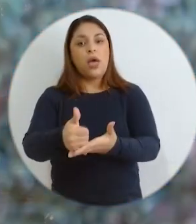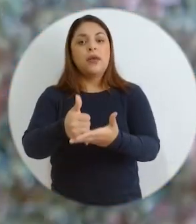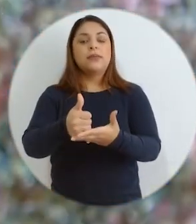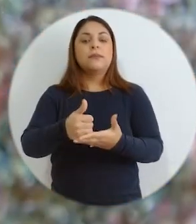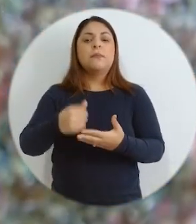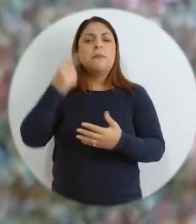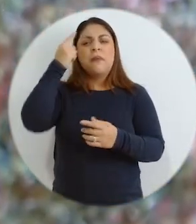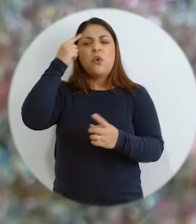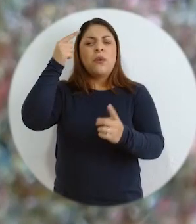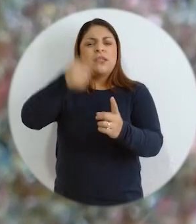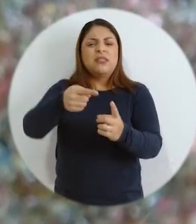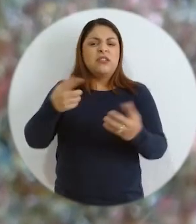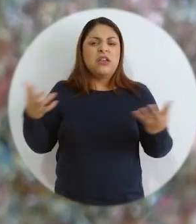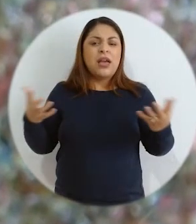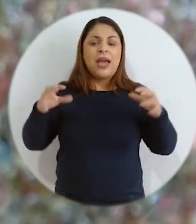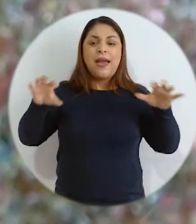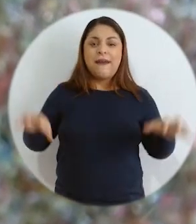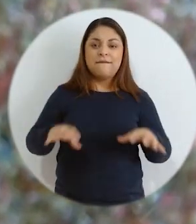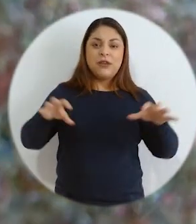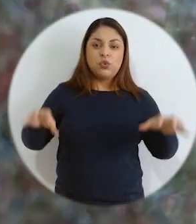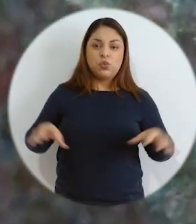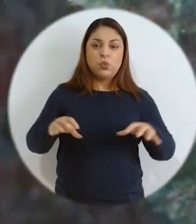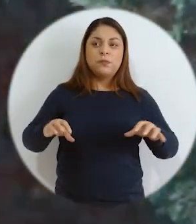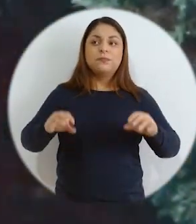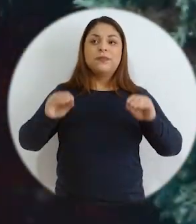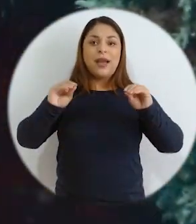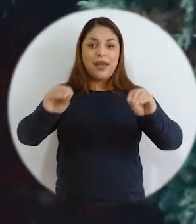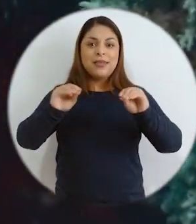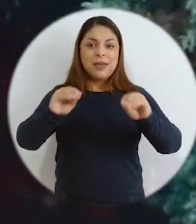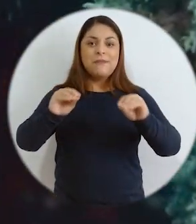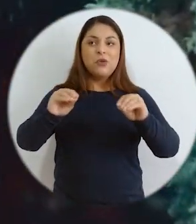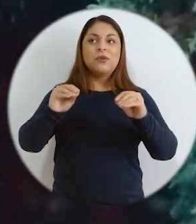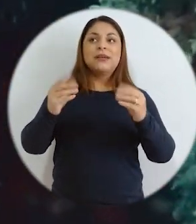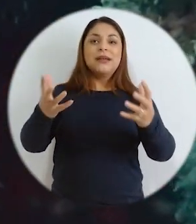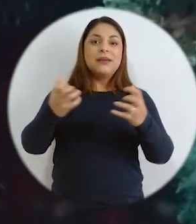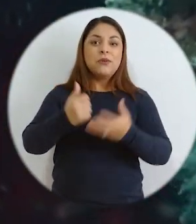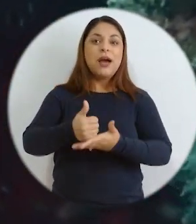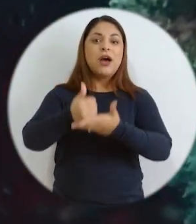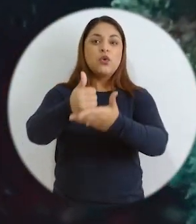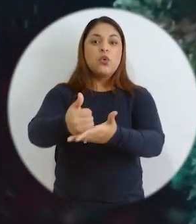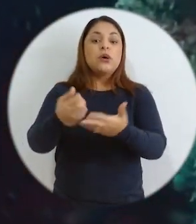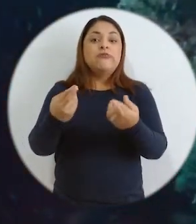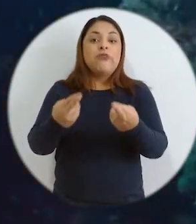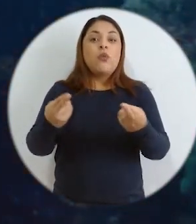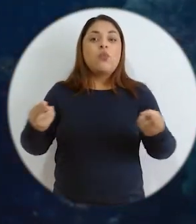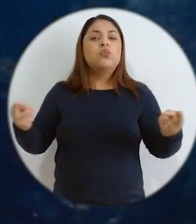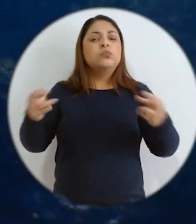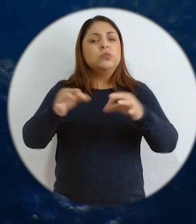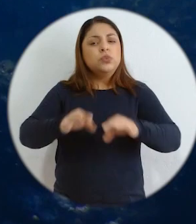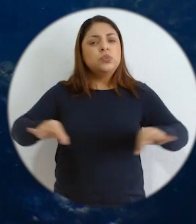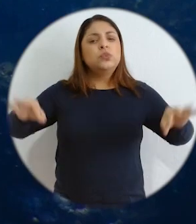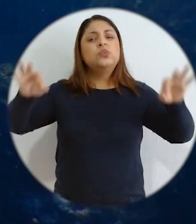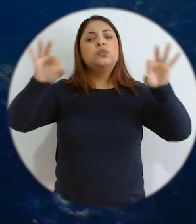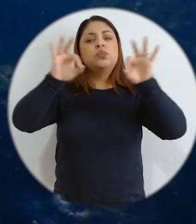y contribuir, porque ese es el objetivo de este evento académico, con insumos